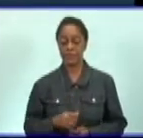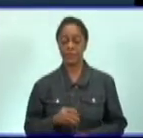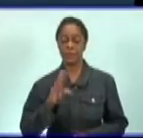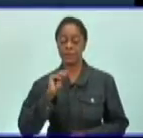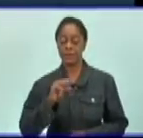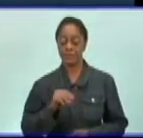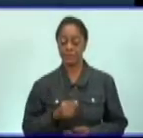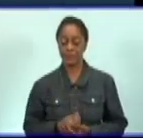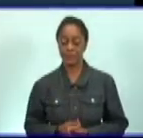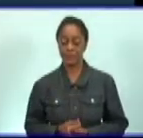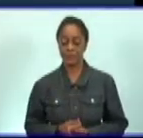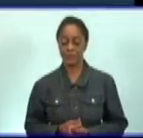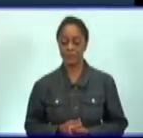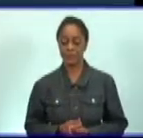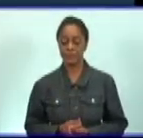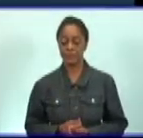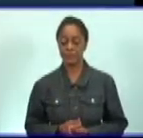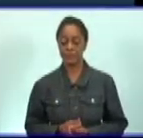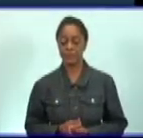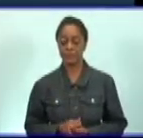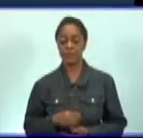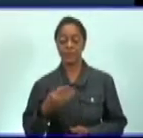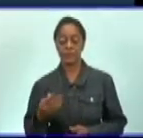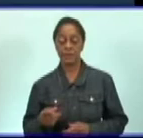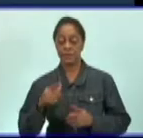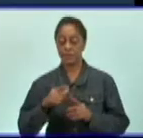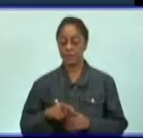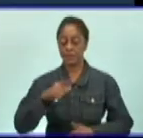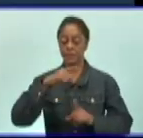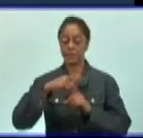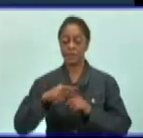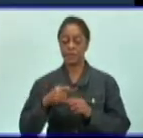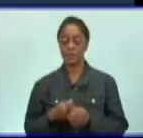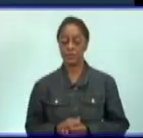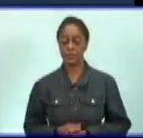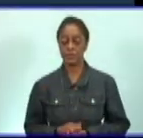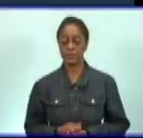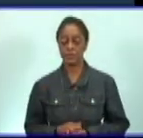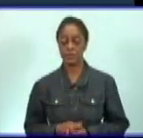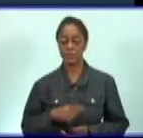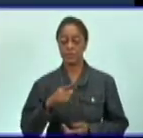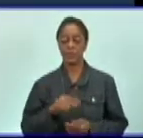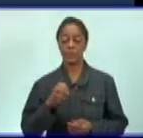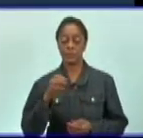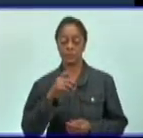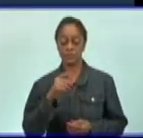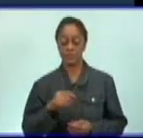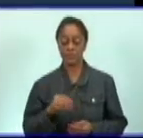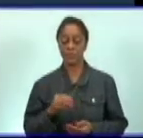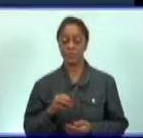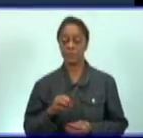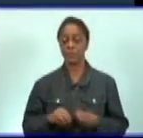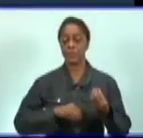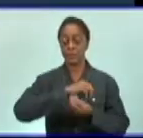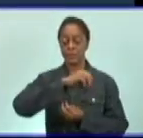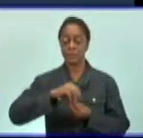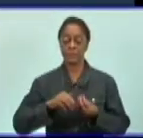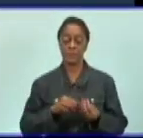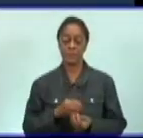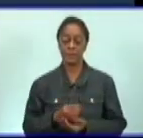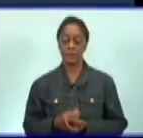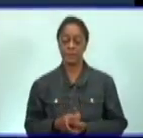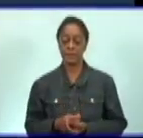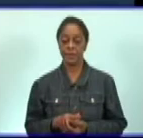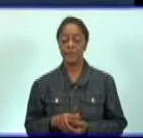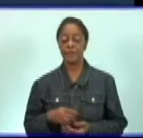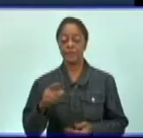hablando de los términos de la adición. Los sumandos pueden intercambiarse.